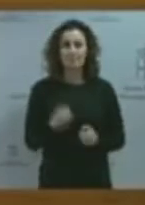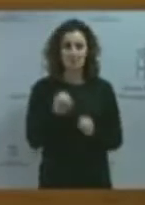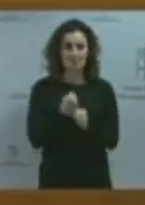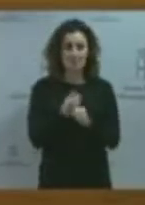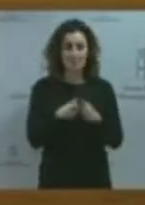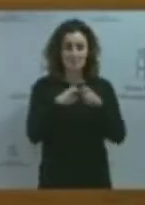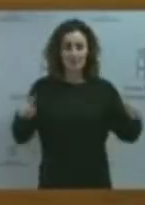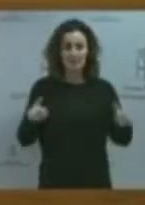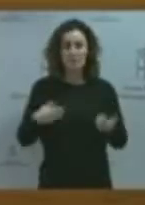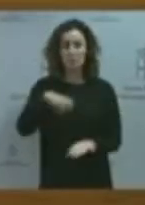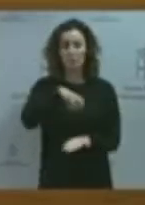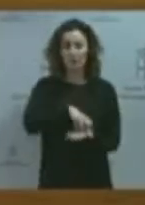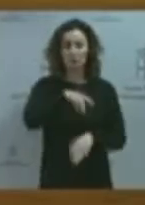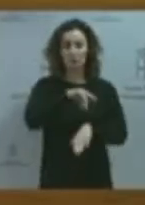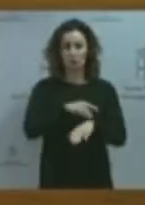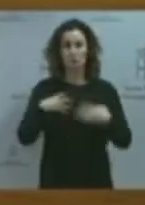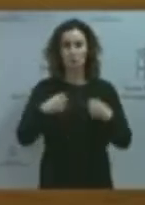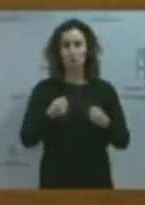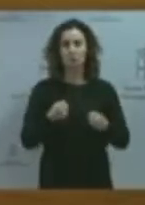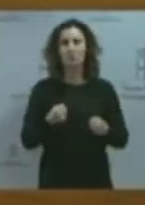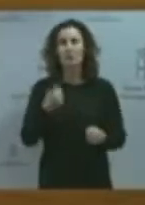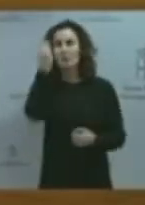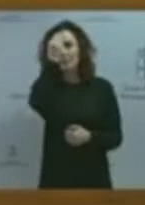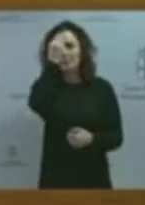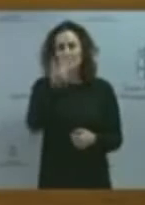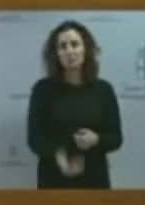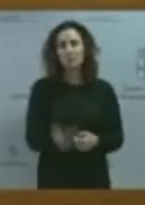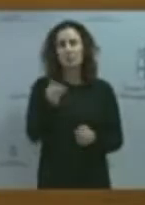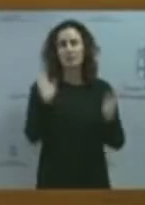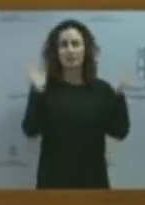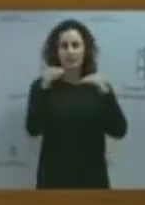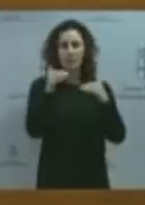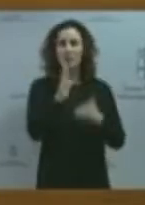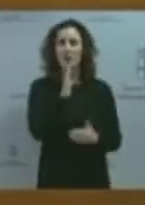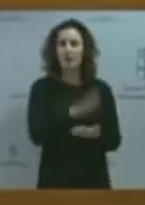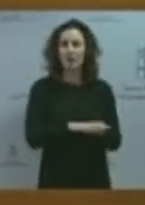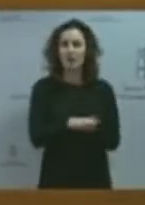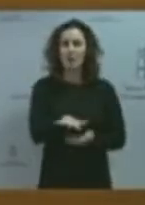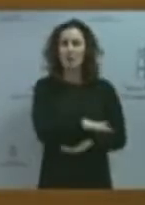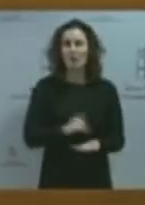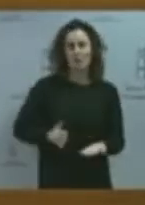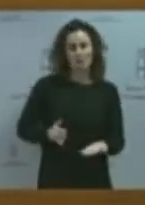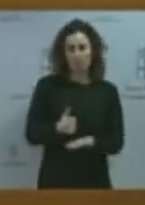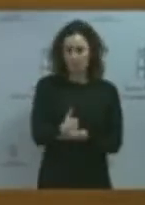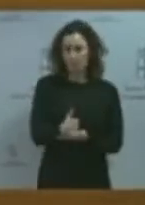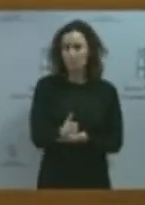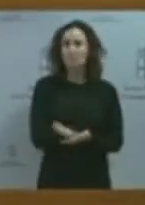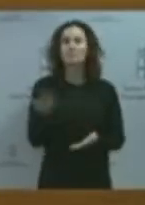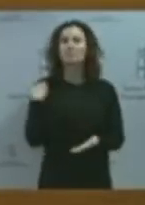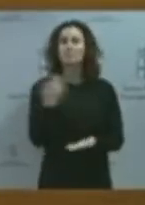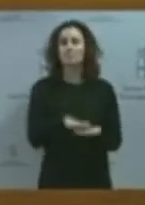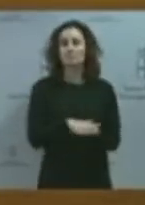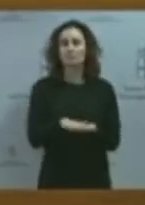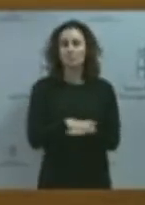Creemos que ya es fundamental la atención de estas cuestiones en las zonas rurales. Y en antes estábamos hablando de la posibilidad de que Asturias, de la necesidad